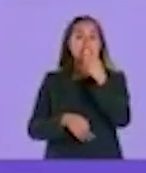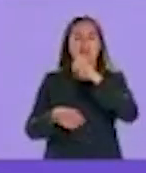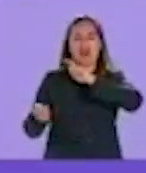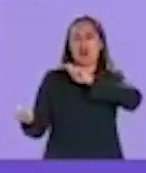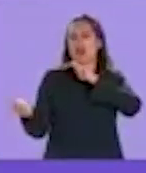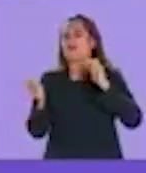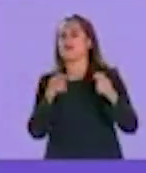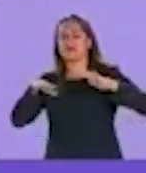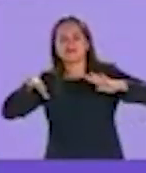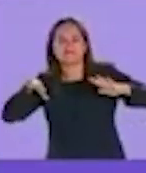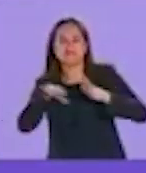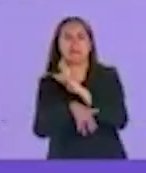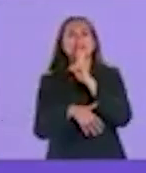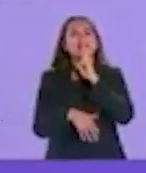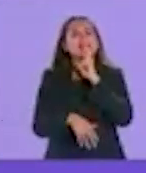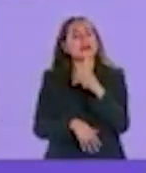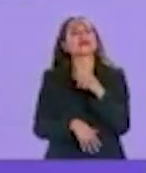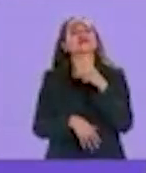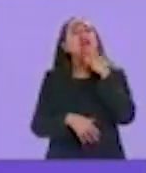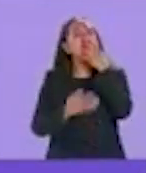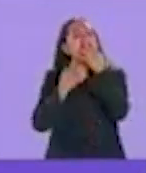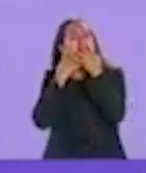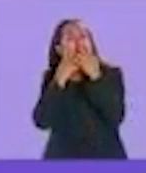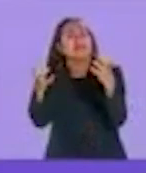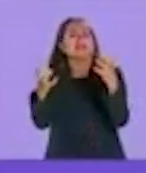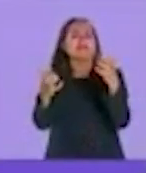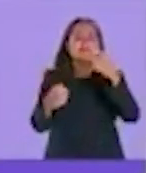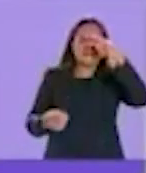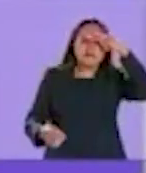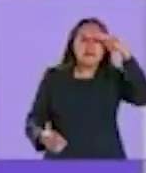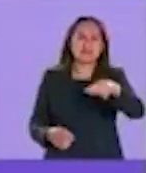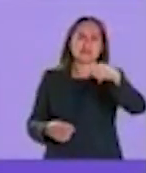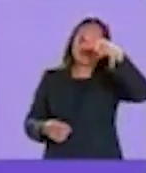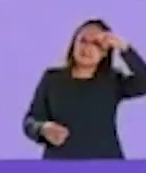poder gritar viva méxico